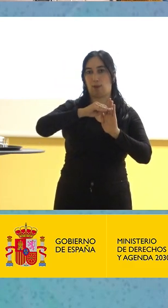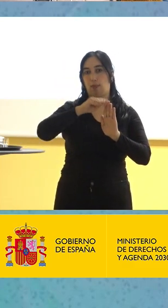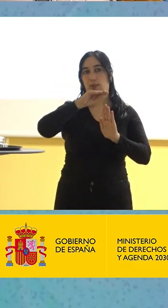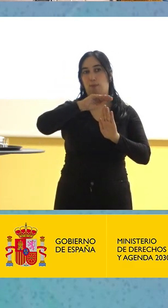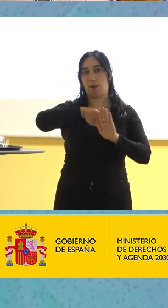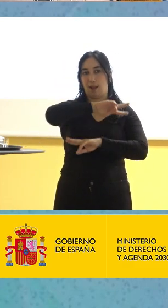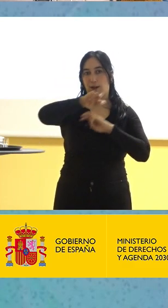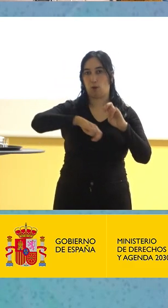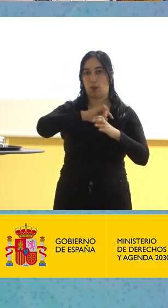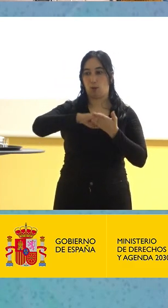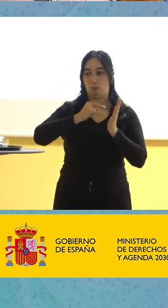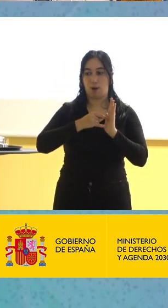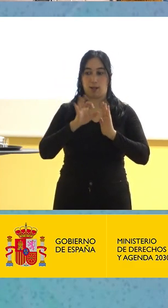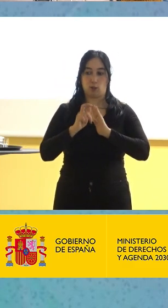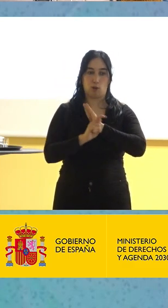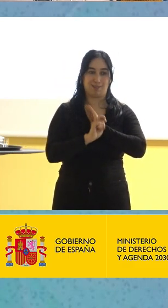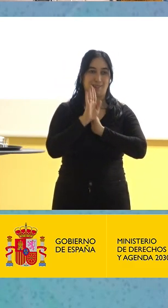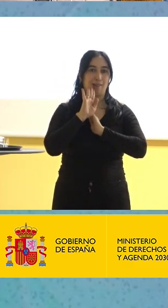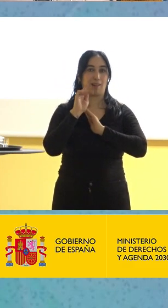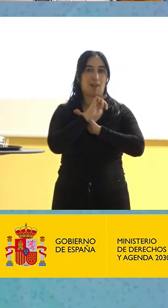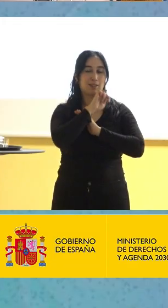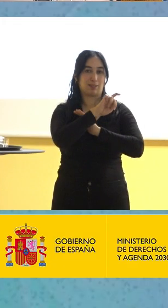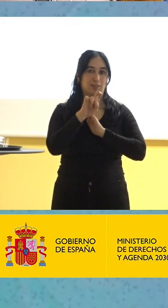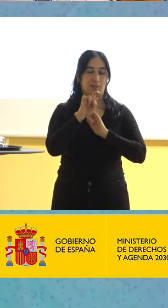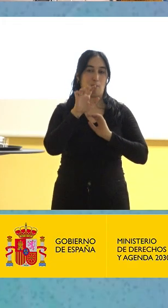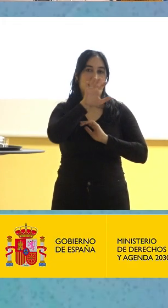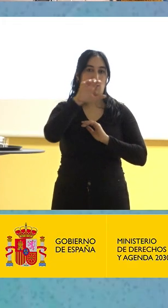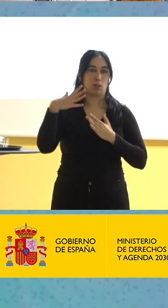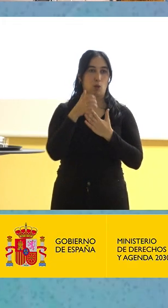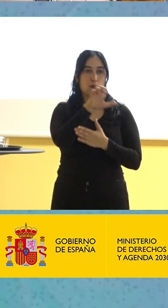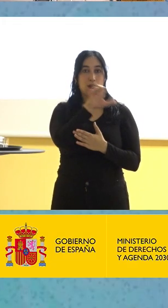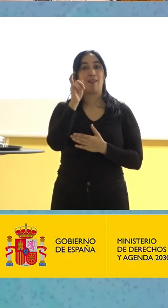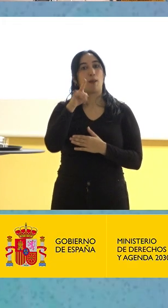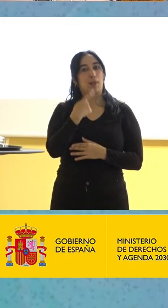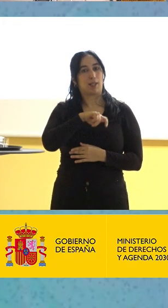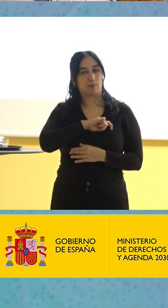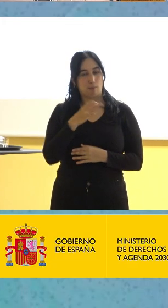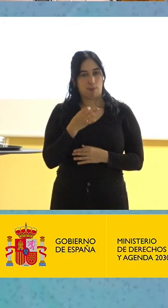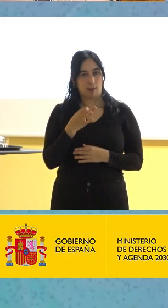la renovación de los planes o estrategias nacionales de todos los países europeos, ¿no?, incluido España también.